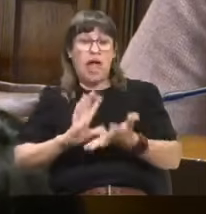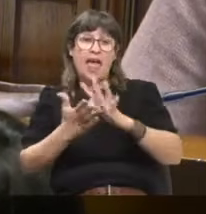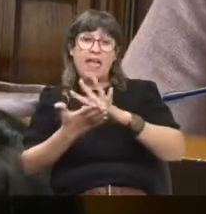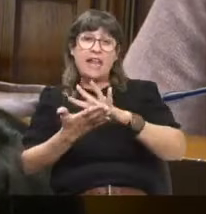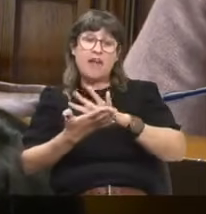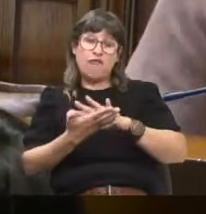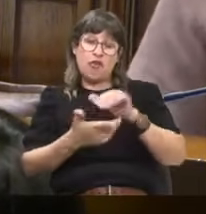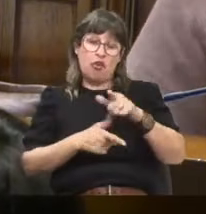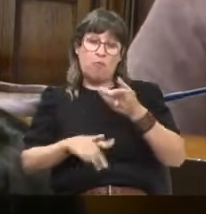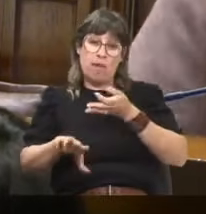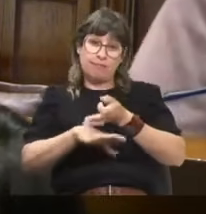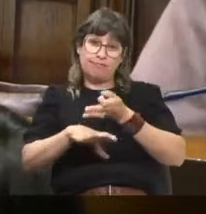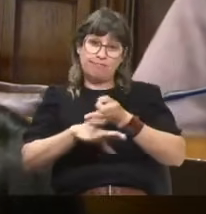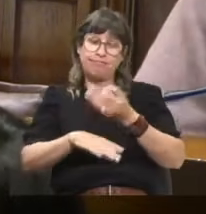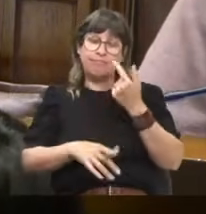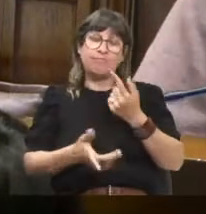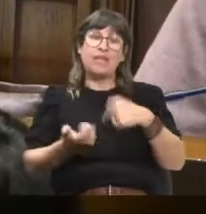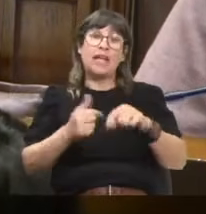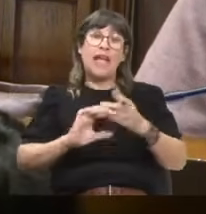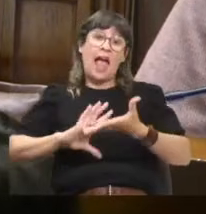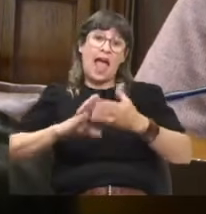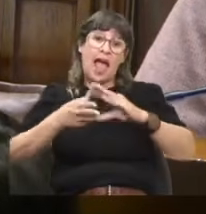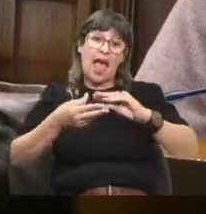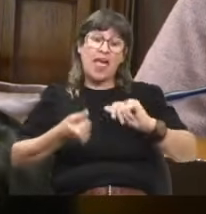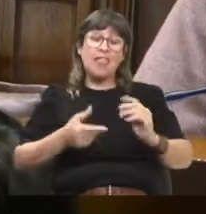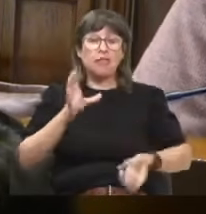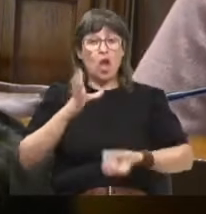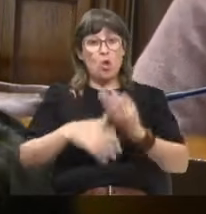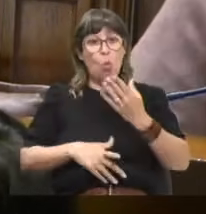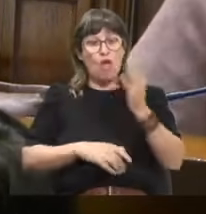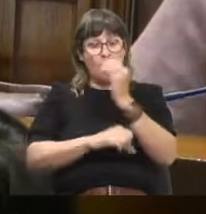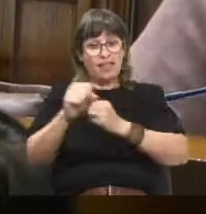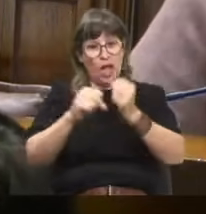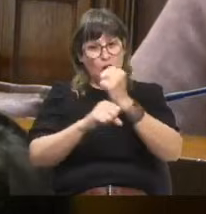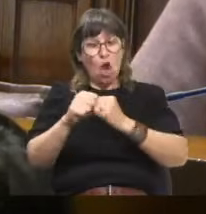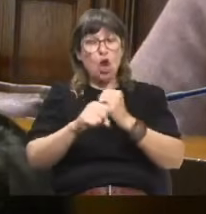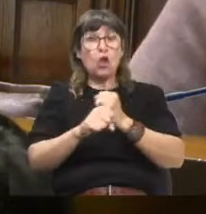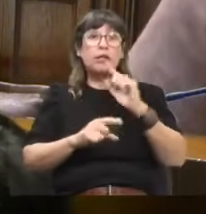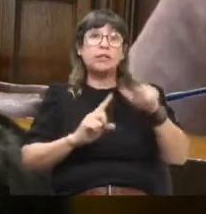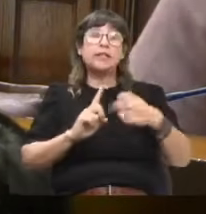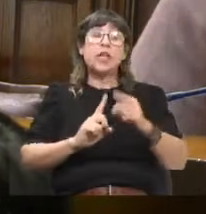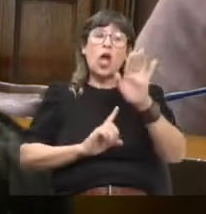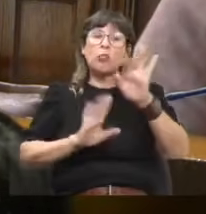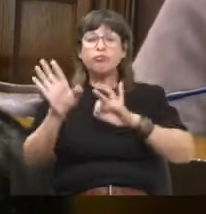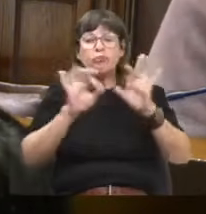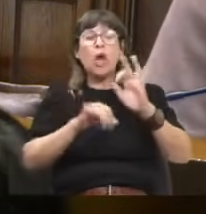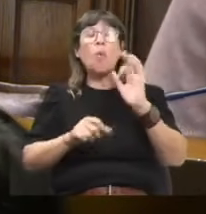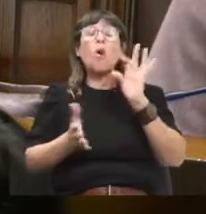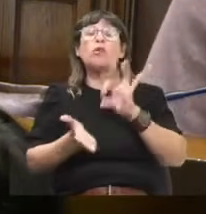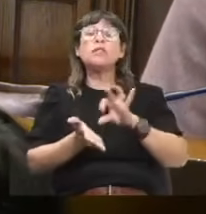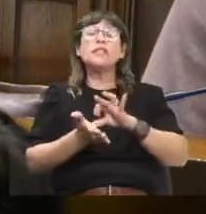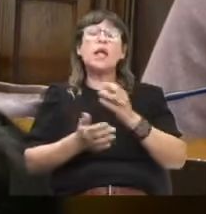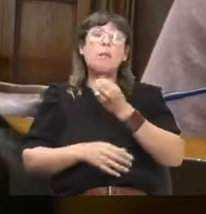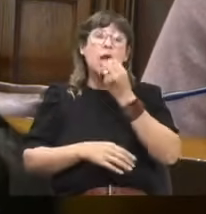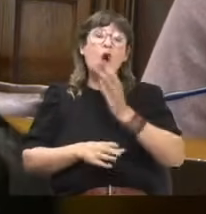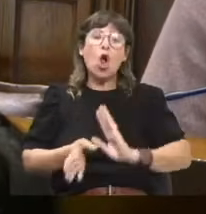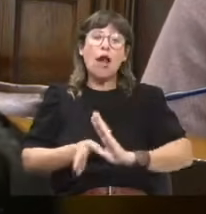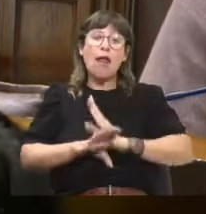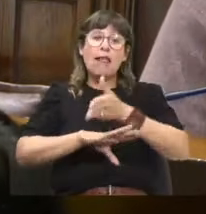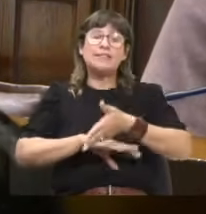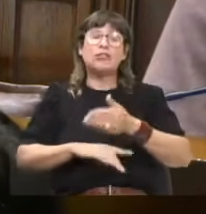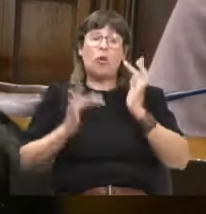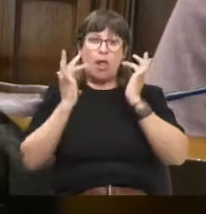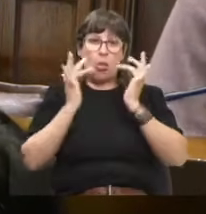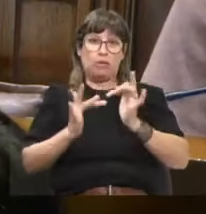impartirse, adoptando las nuevas tecnologías y optando por sistemas que mejoran el acceso a la